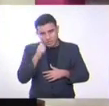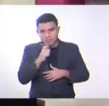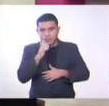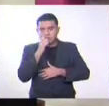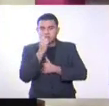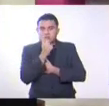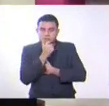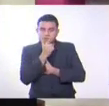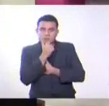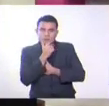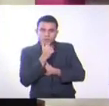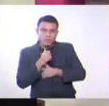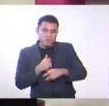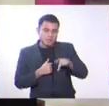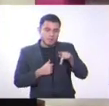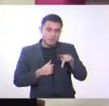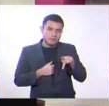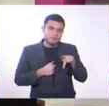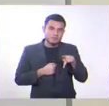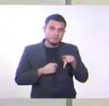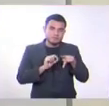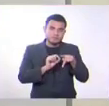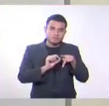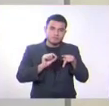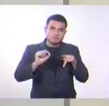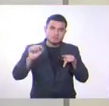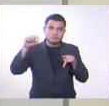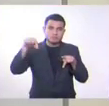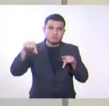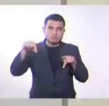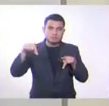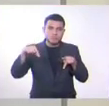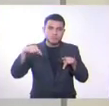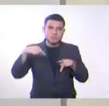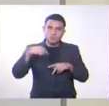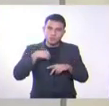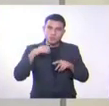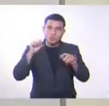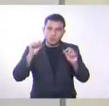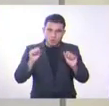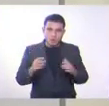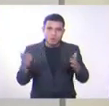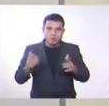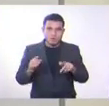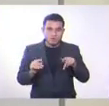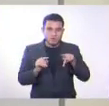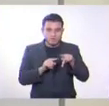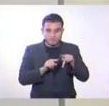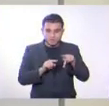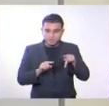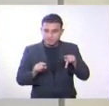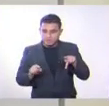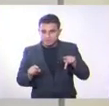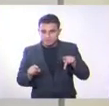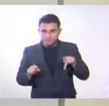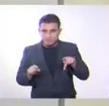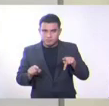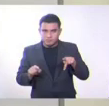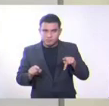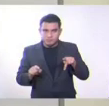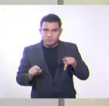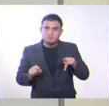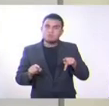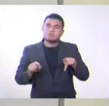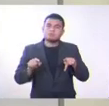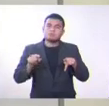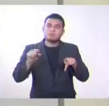Para ir de P a Q yo puedo hacer un movimiento a la derecha, ¿sí? Sí. Y hacer luego